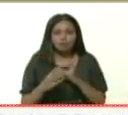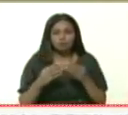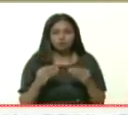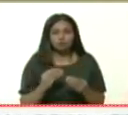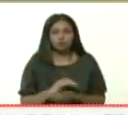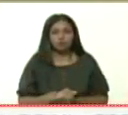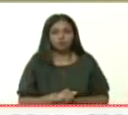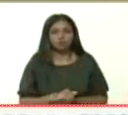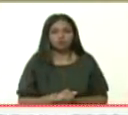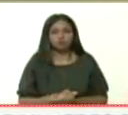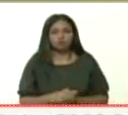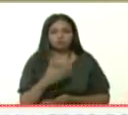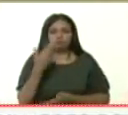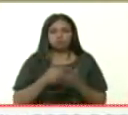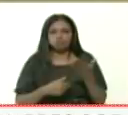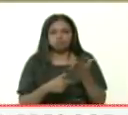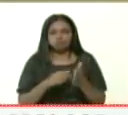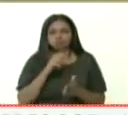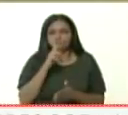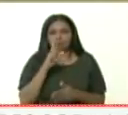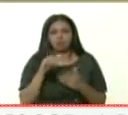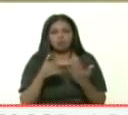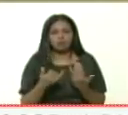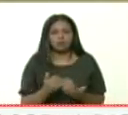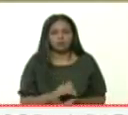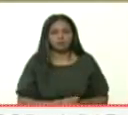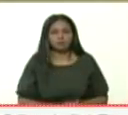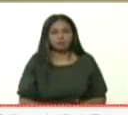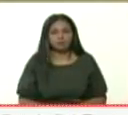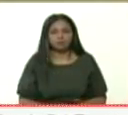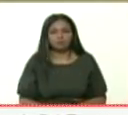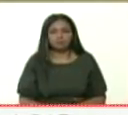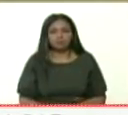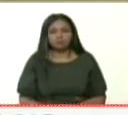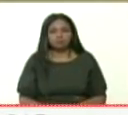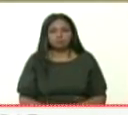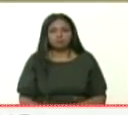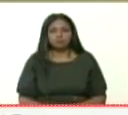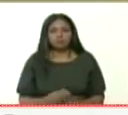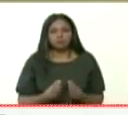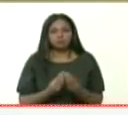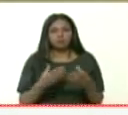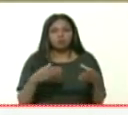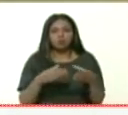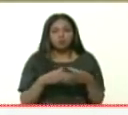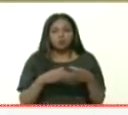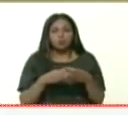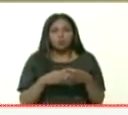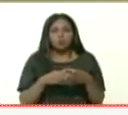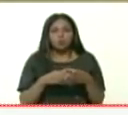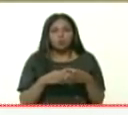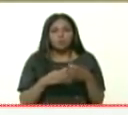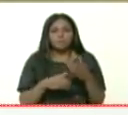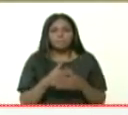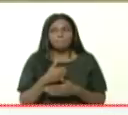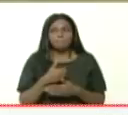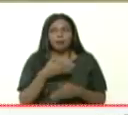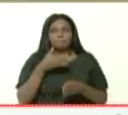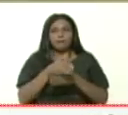de un expediente criminal que junta a una banda de